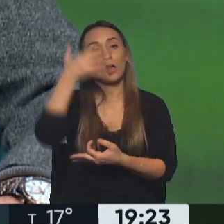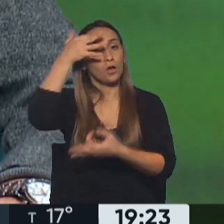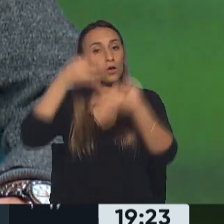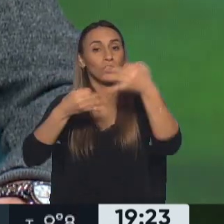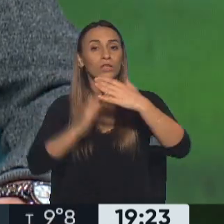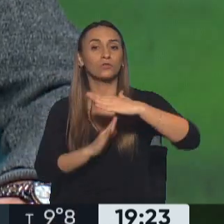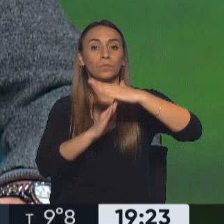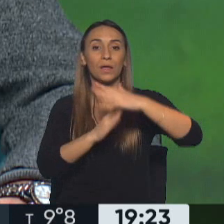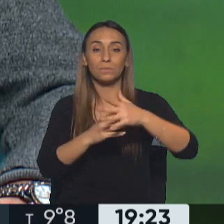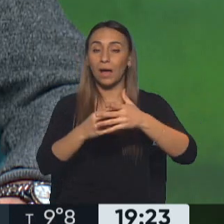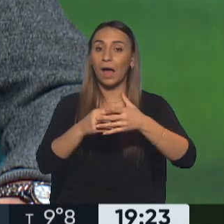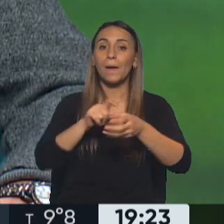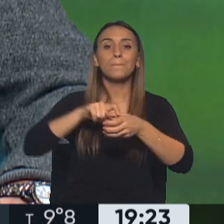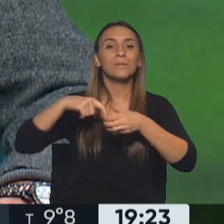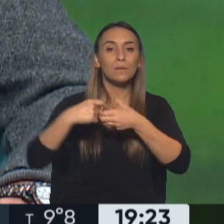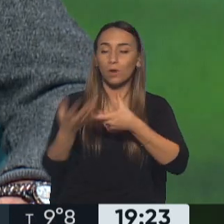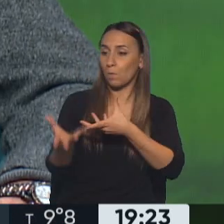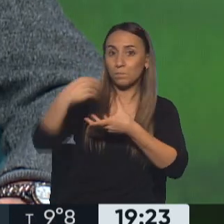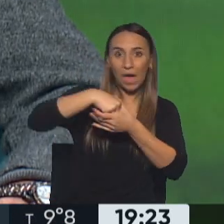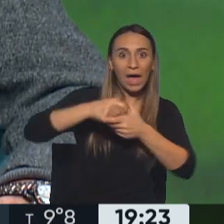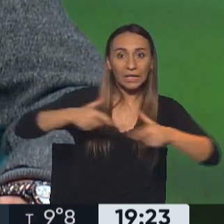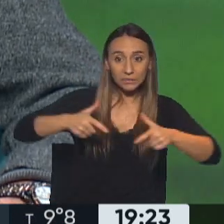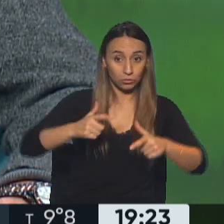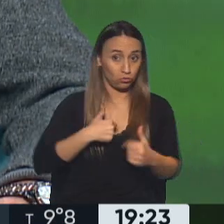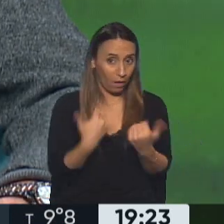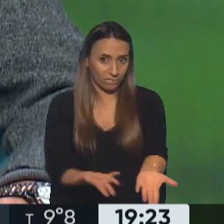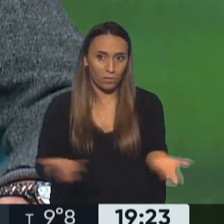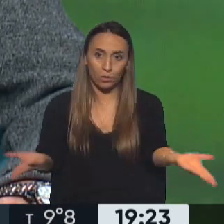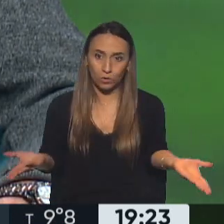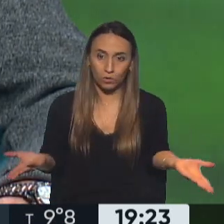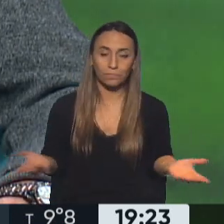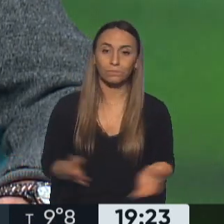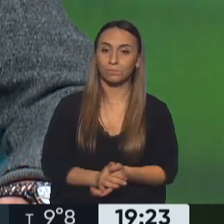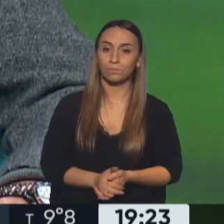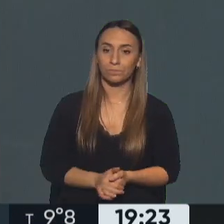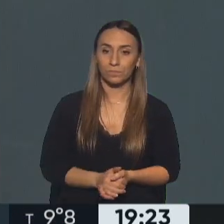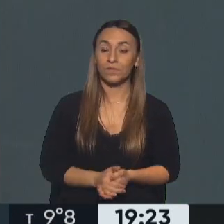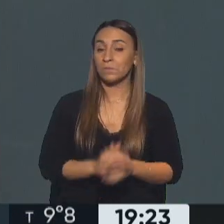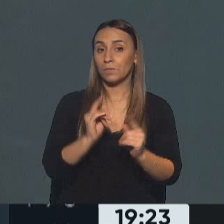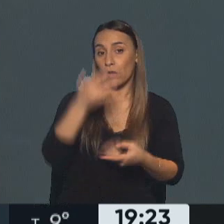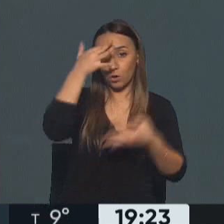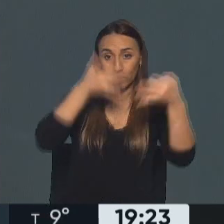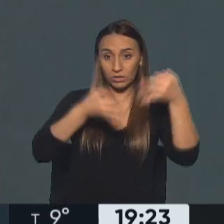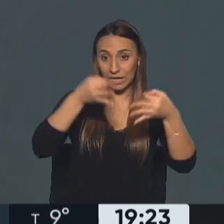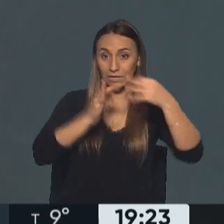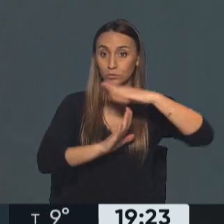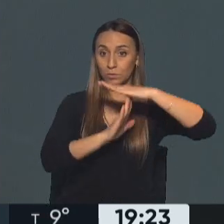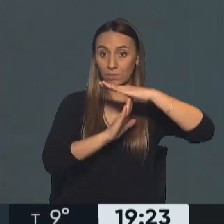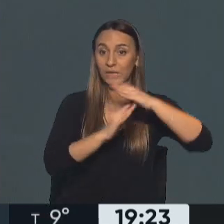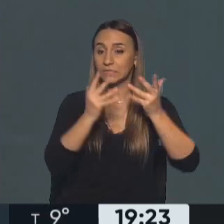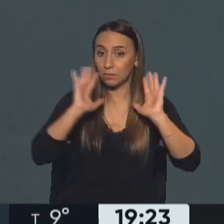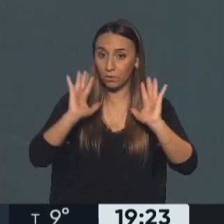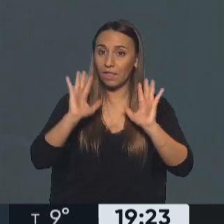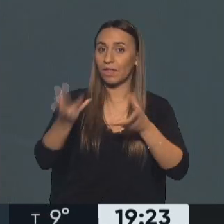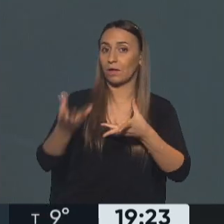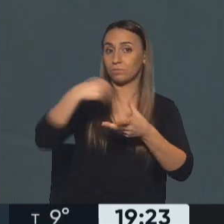pero miren esa opinión sobre la justicia por lo pronto ahí en la corte suprema de justicia por ejemplo podría designarse en